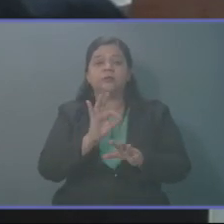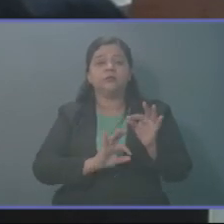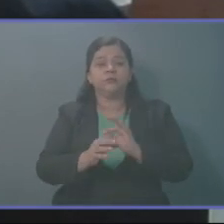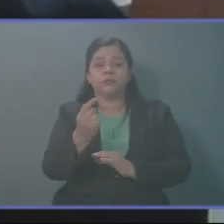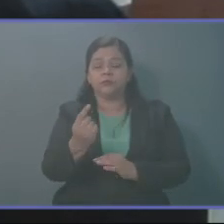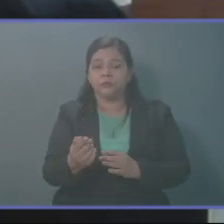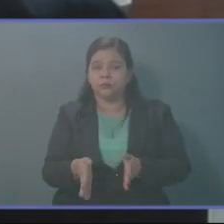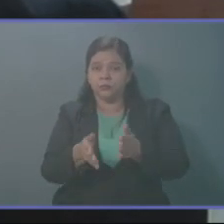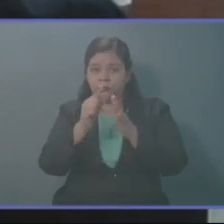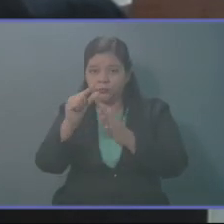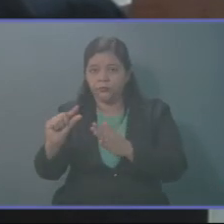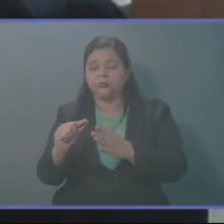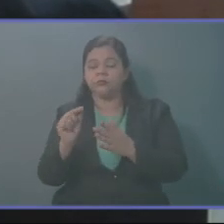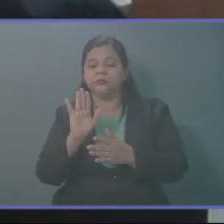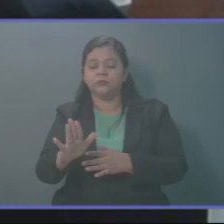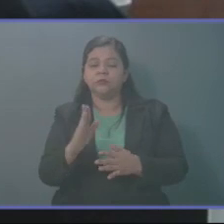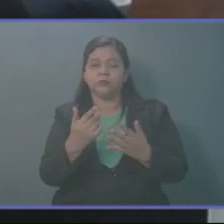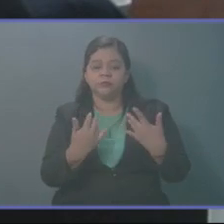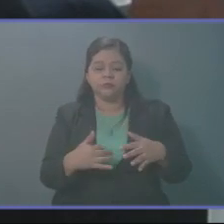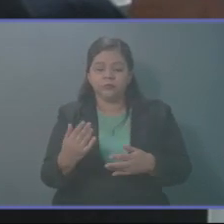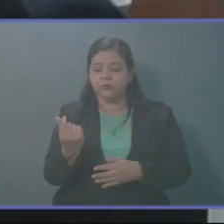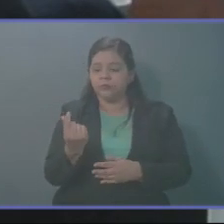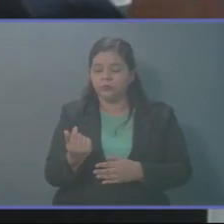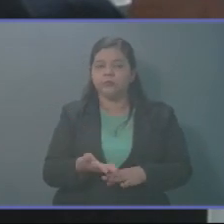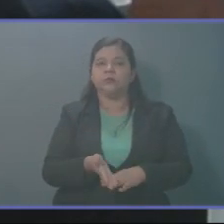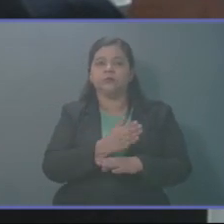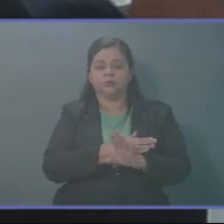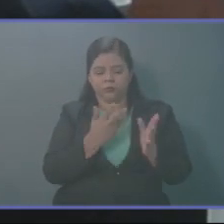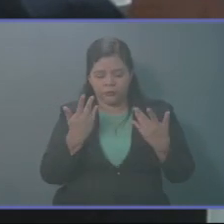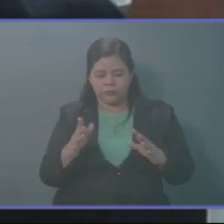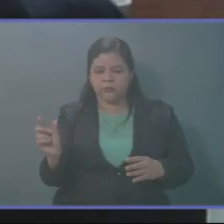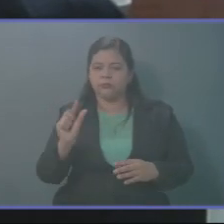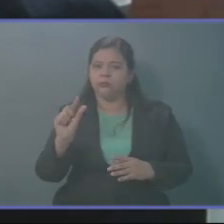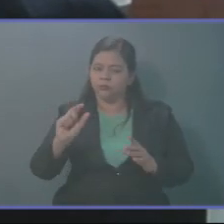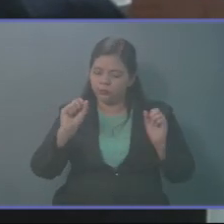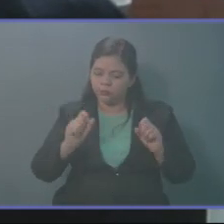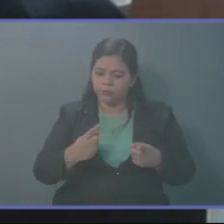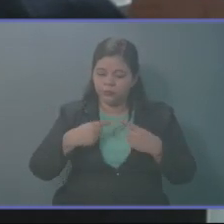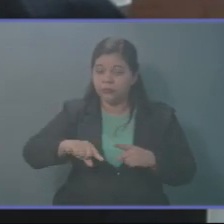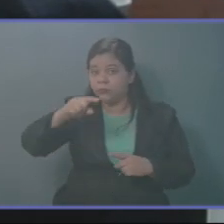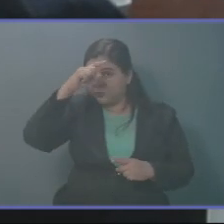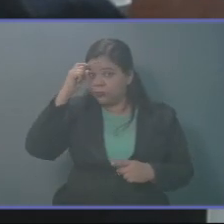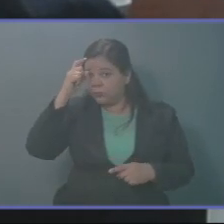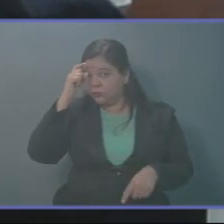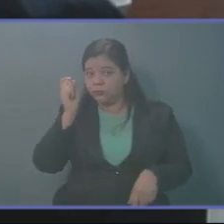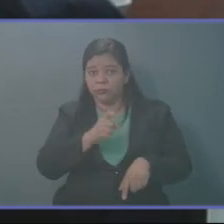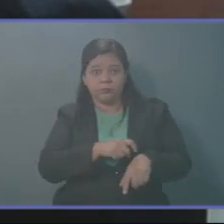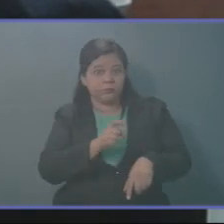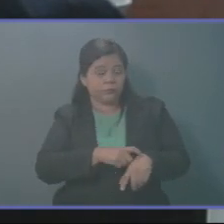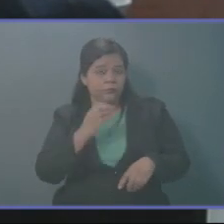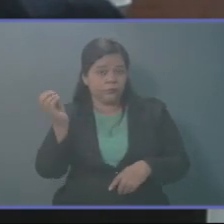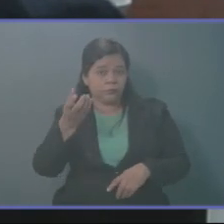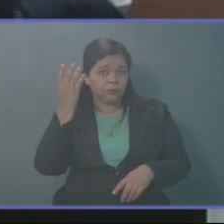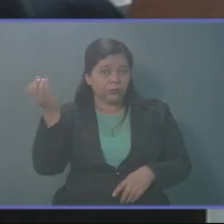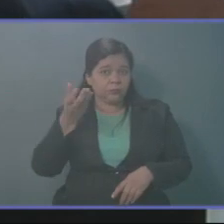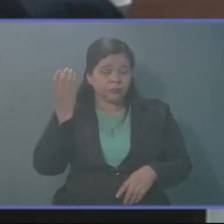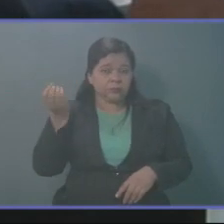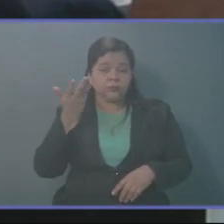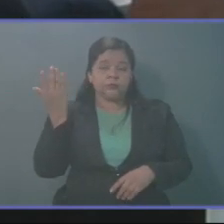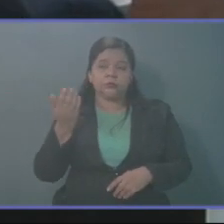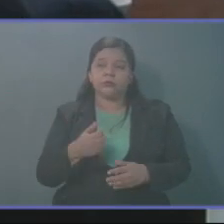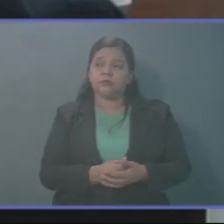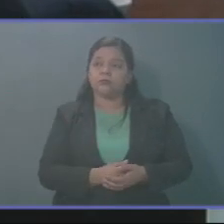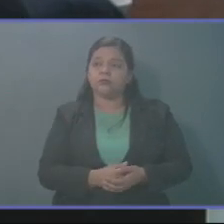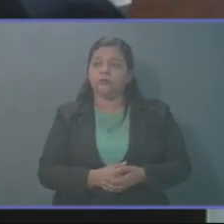sujetos pasivos cuya actividad económica haya sido autorizada para funcionamiento durante la emergencia nacional por la pandemia